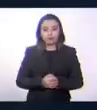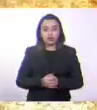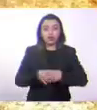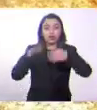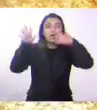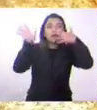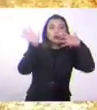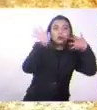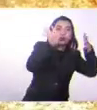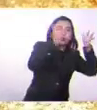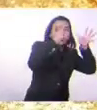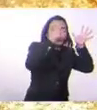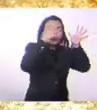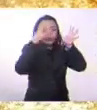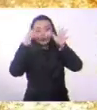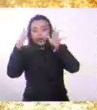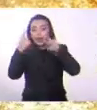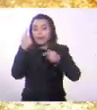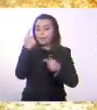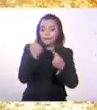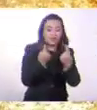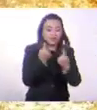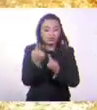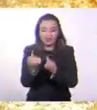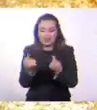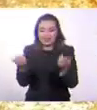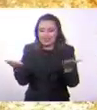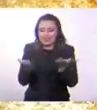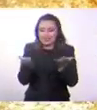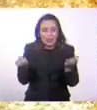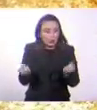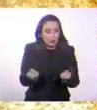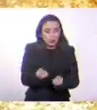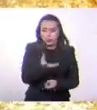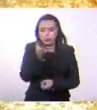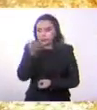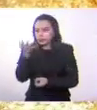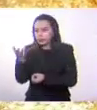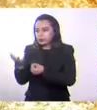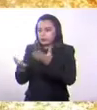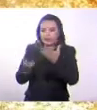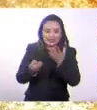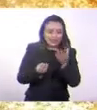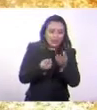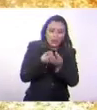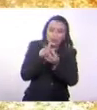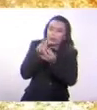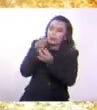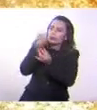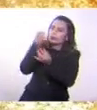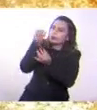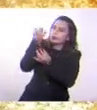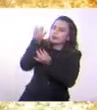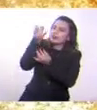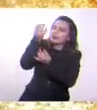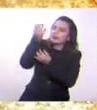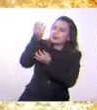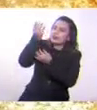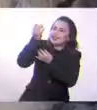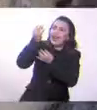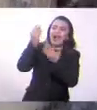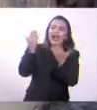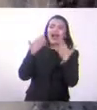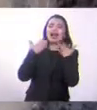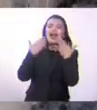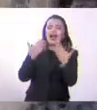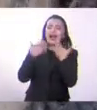que provocan el progresivo e imparable aumento de las temperaturas del planeta. Intentar mitigar sus efectos está en nuestra mano, pero aún